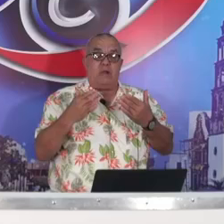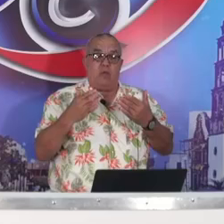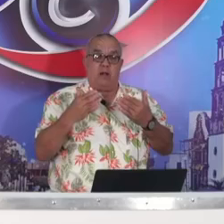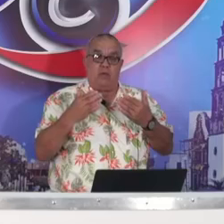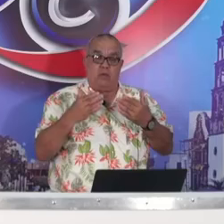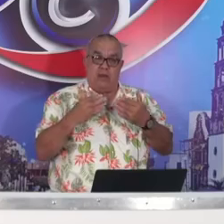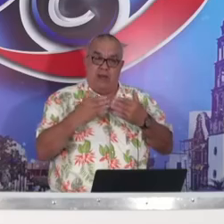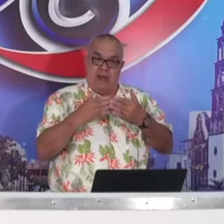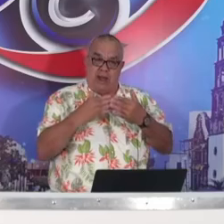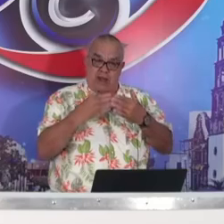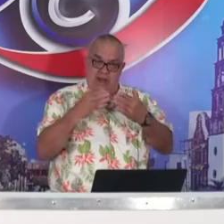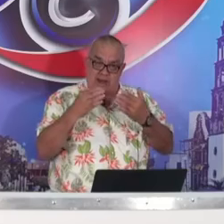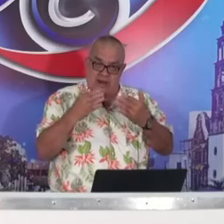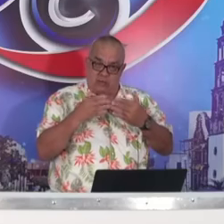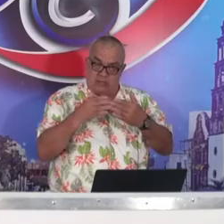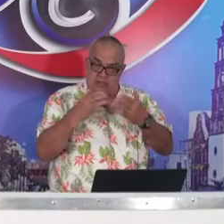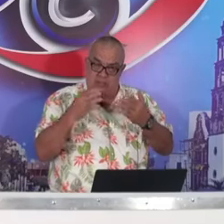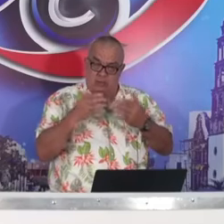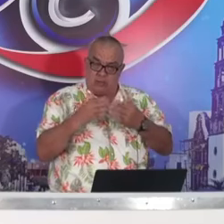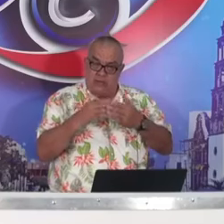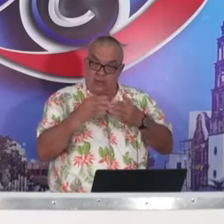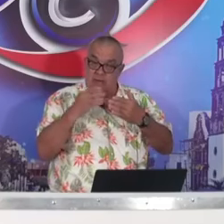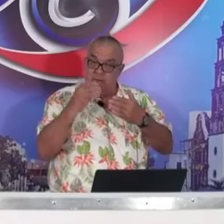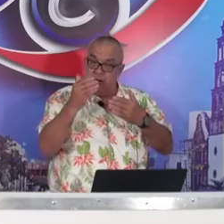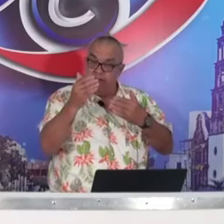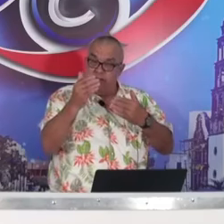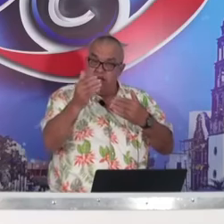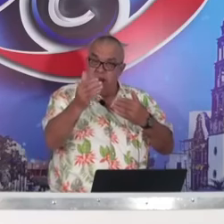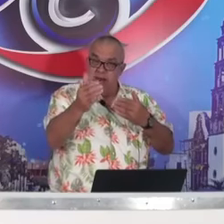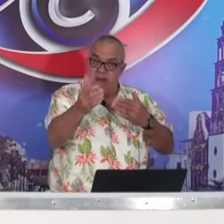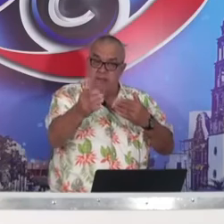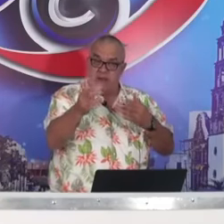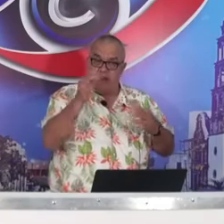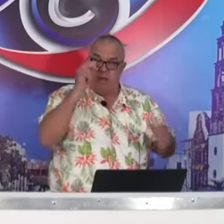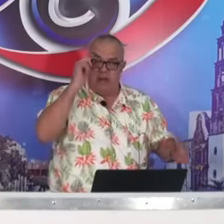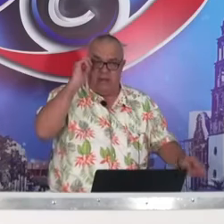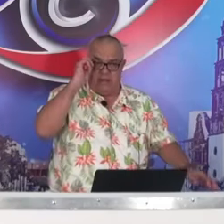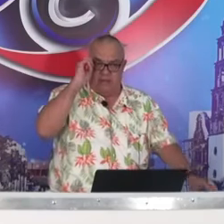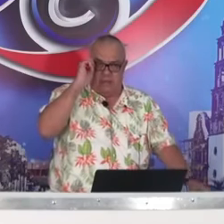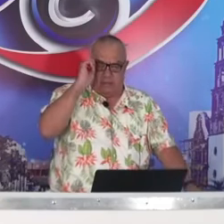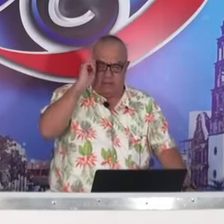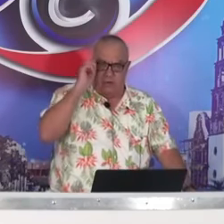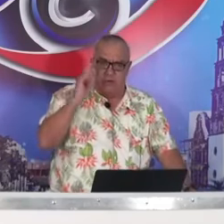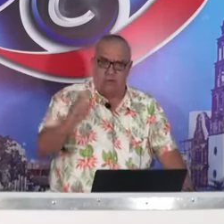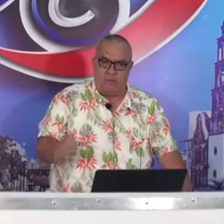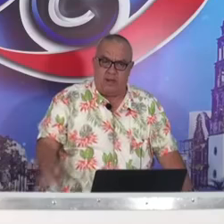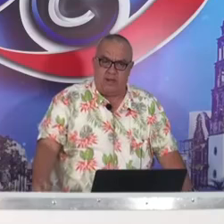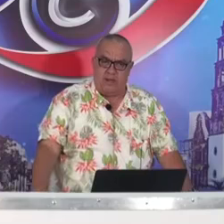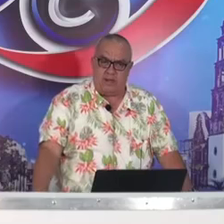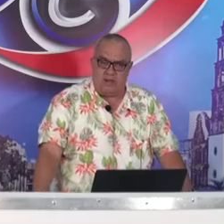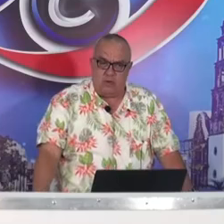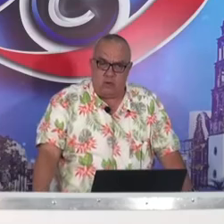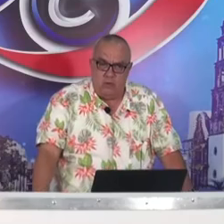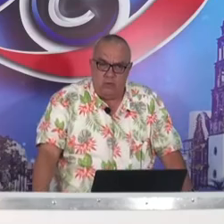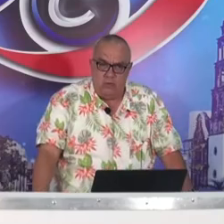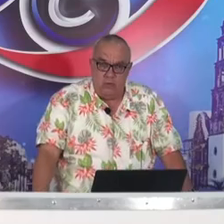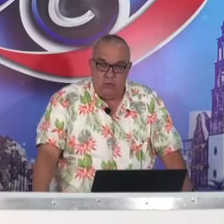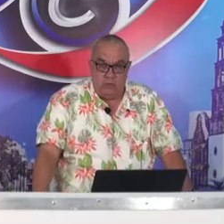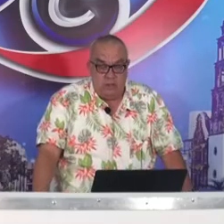de acuerdo a los artículos ahí, la víctima se puede conformar y decir